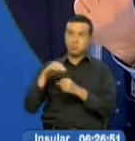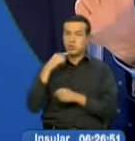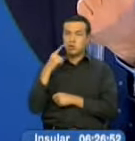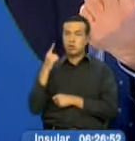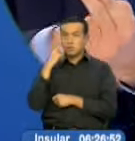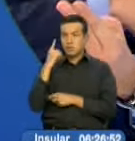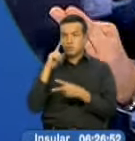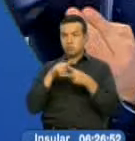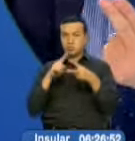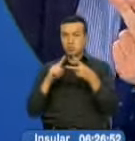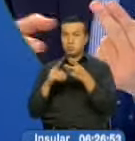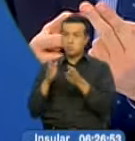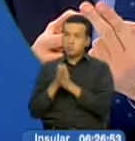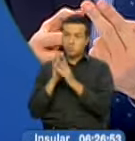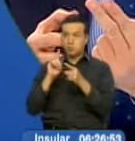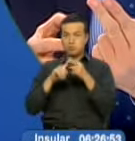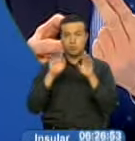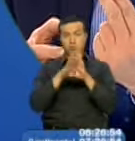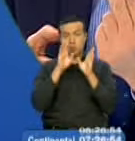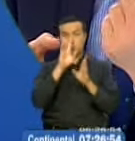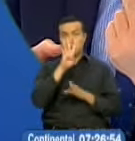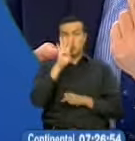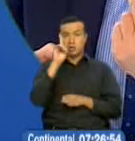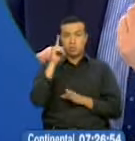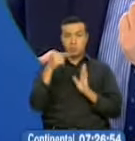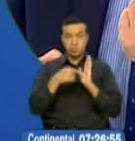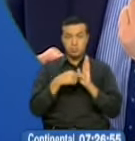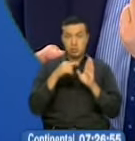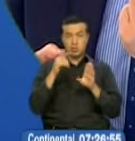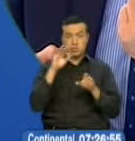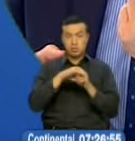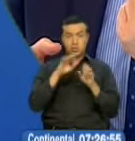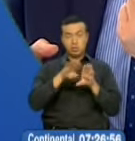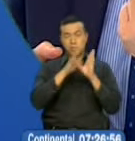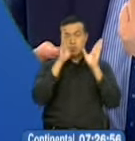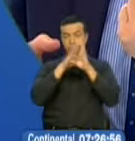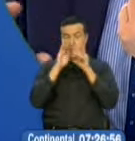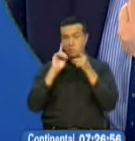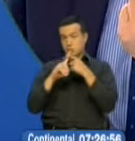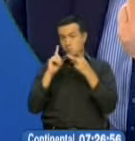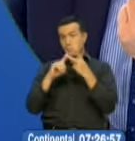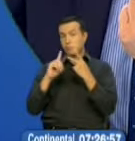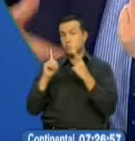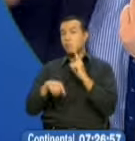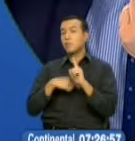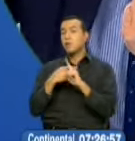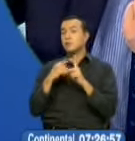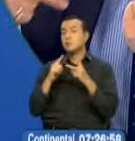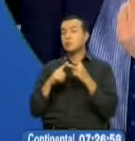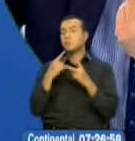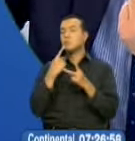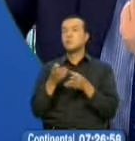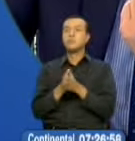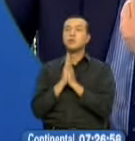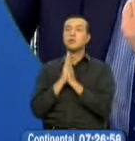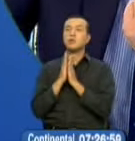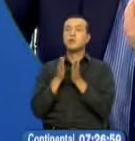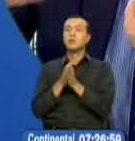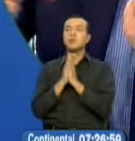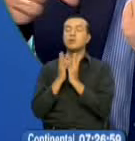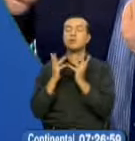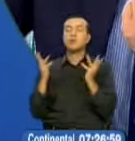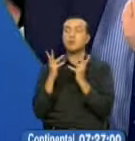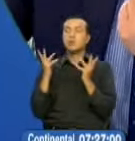dos peticiones, de abrir las 41.000 urnas, ¿verdad? Y adicionalmente pedir y solicitar